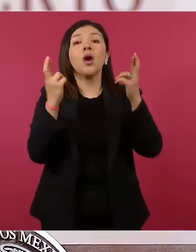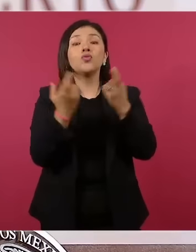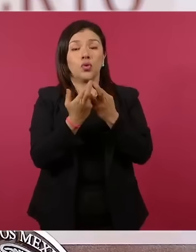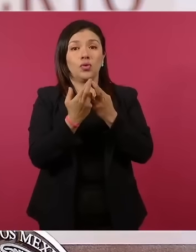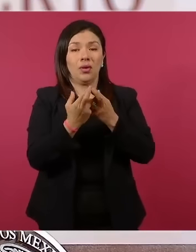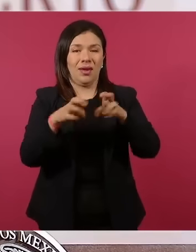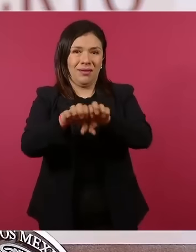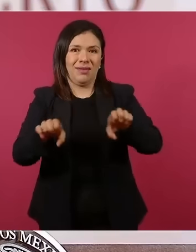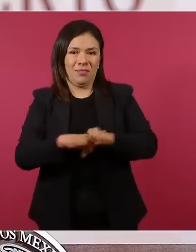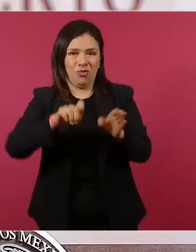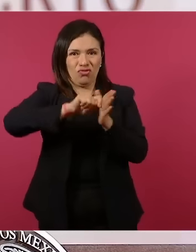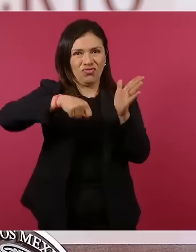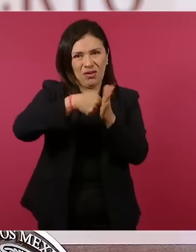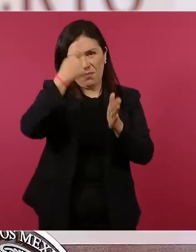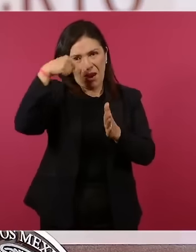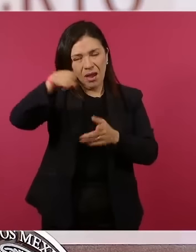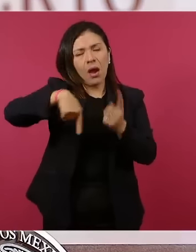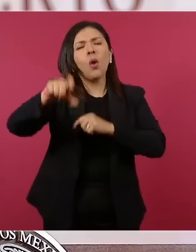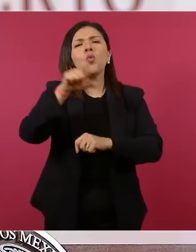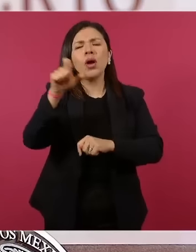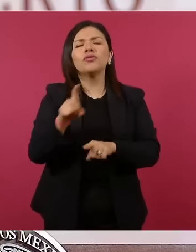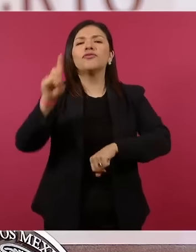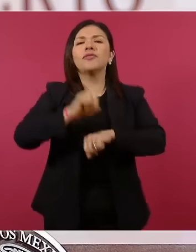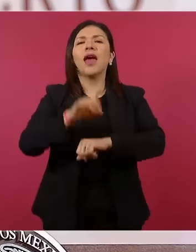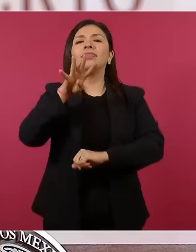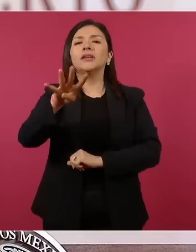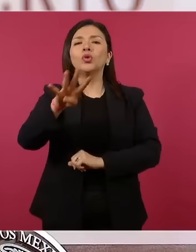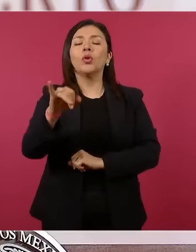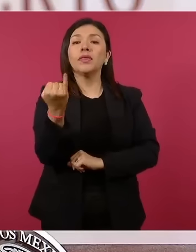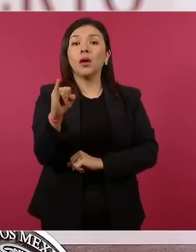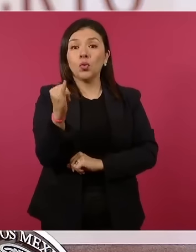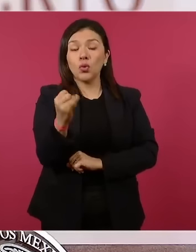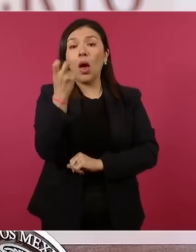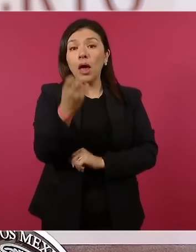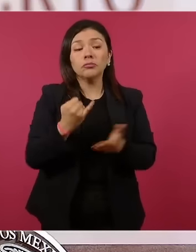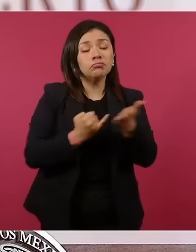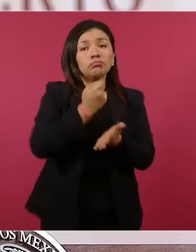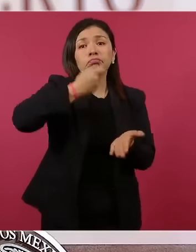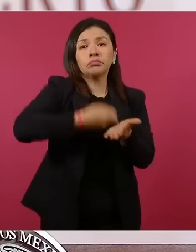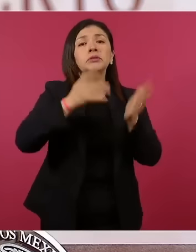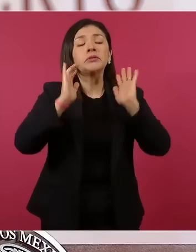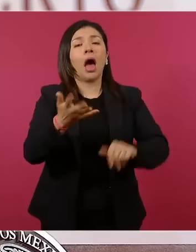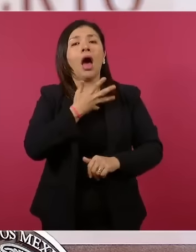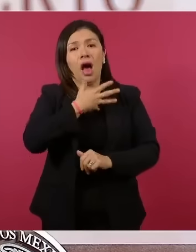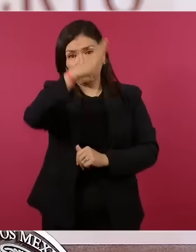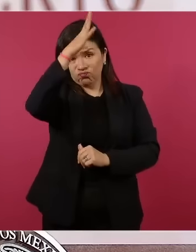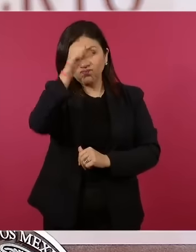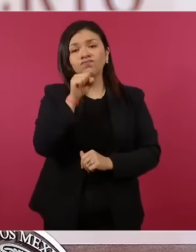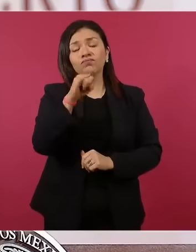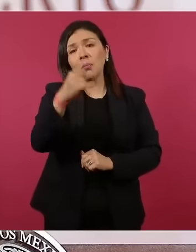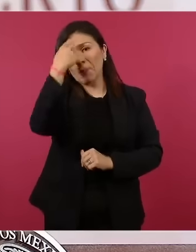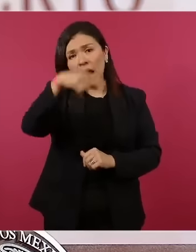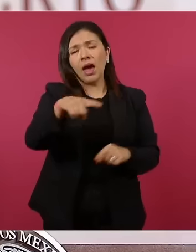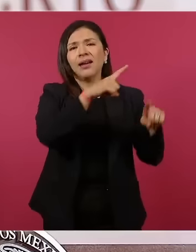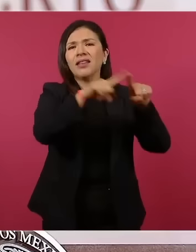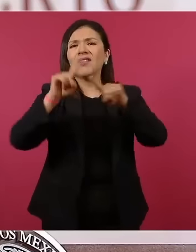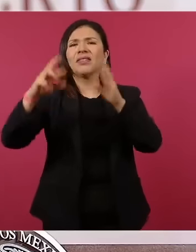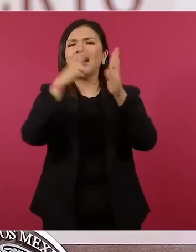técnico del fideicomiso del fondo fue el 19 de junio y con esta se aprobaron ya diversas